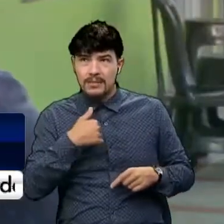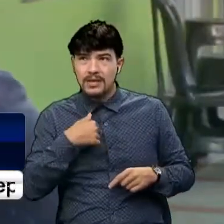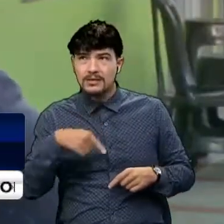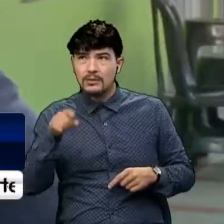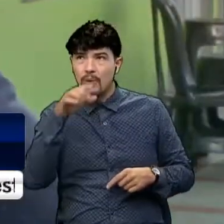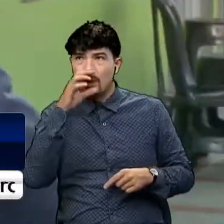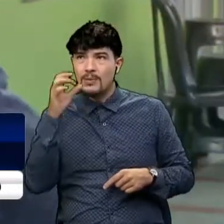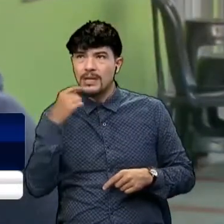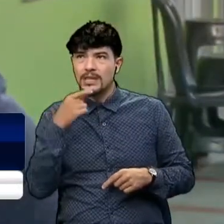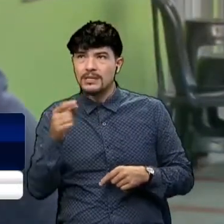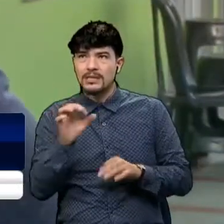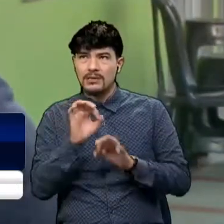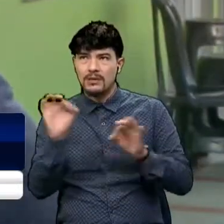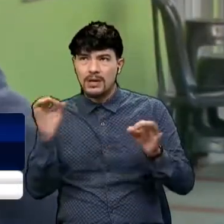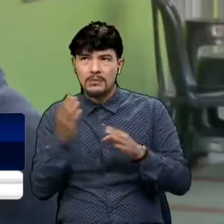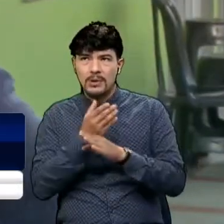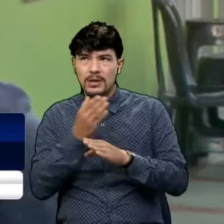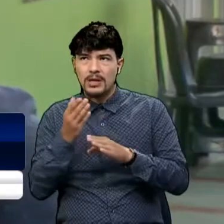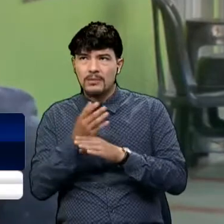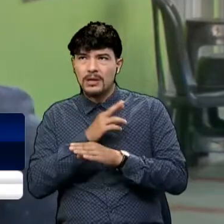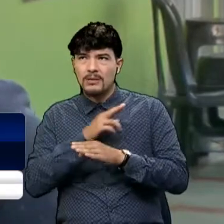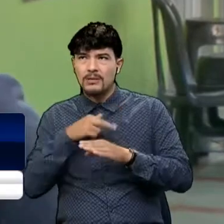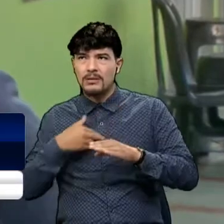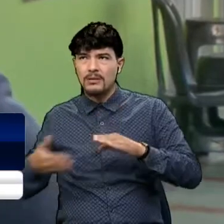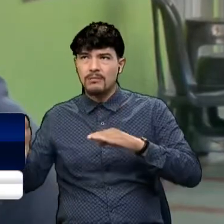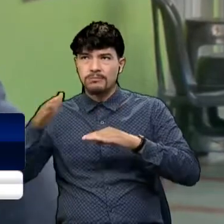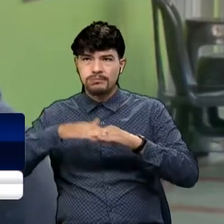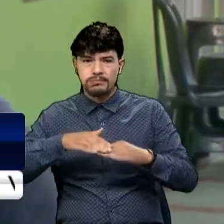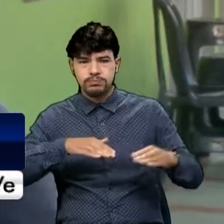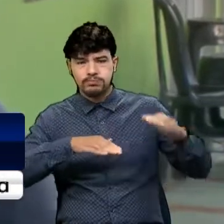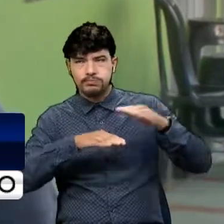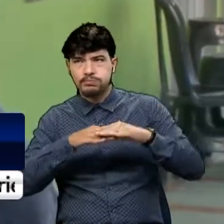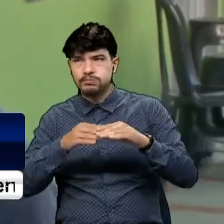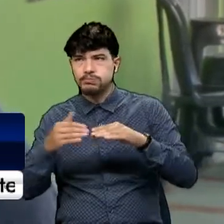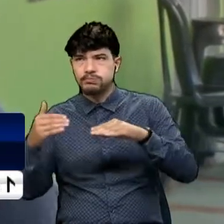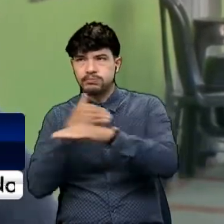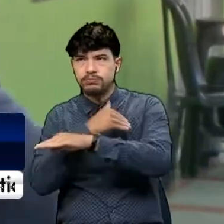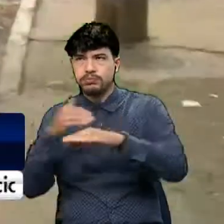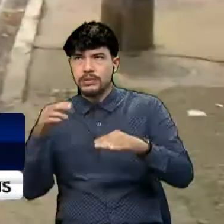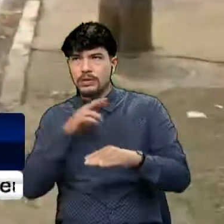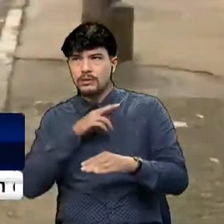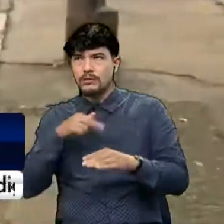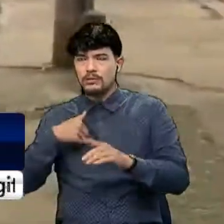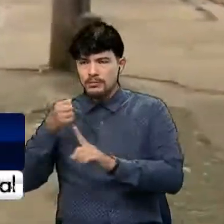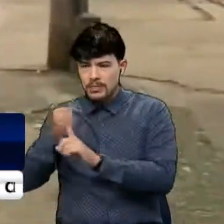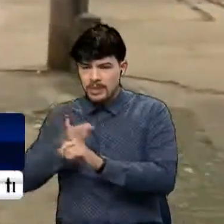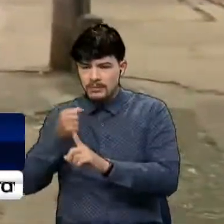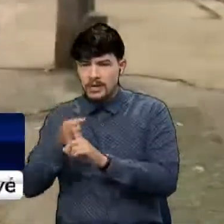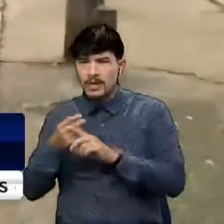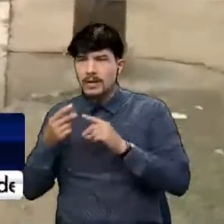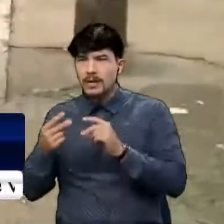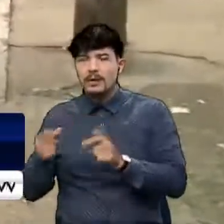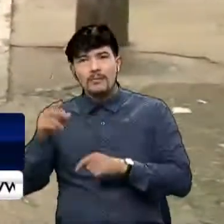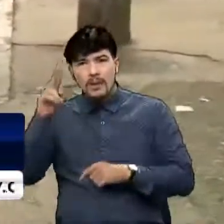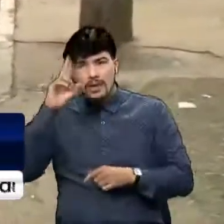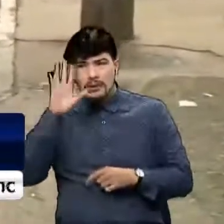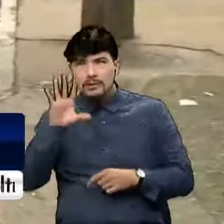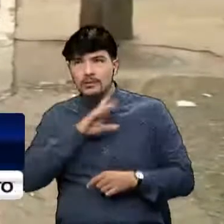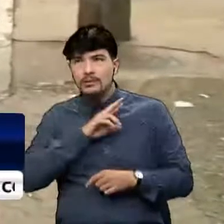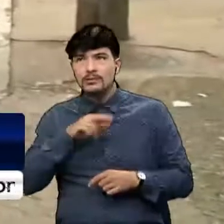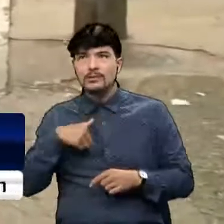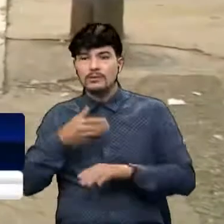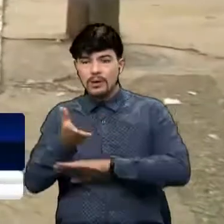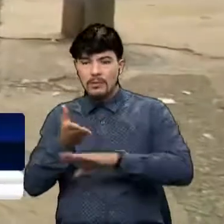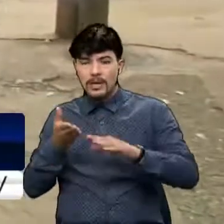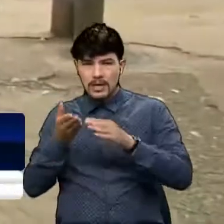eso no hay problema eso tapamos y echamos por la vía más más corta y verá que lo vamos a presionar ya se solicitó al consejo de